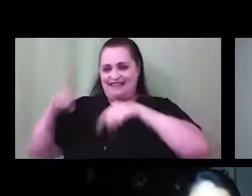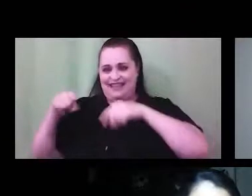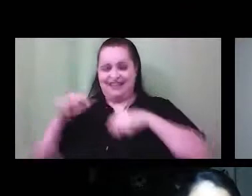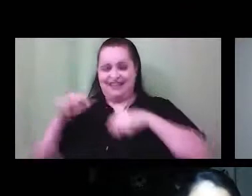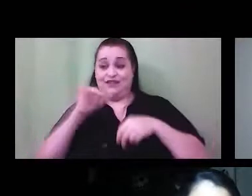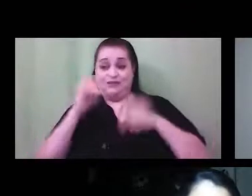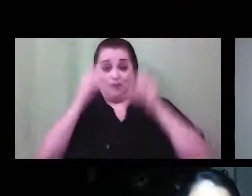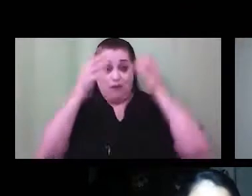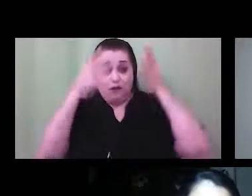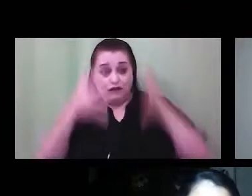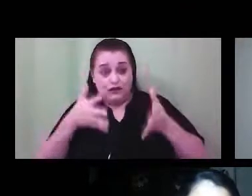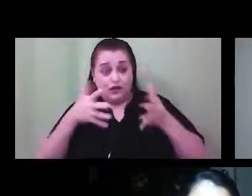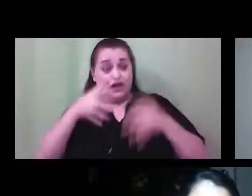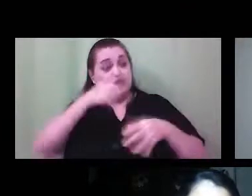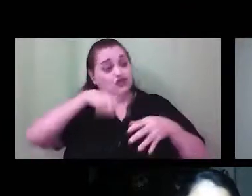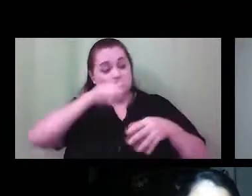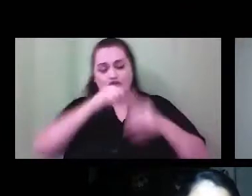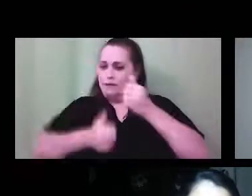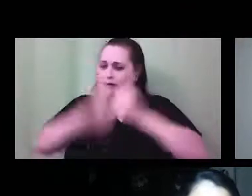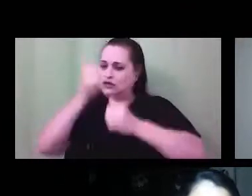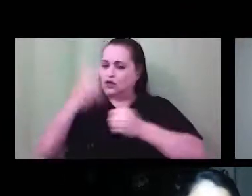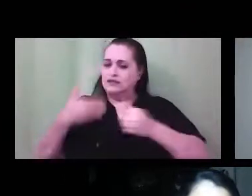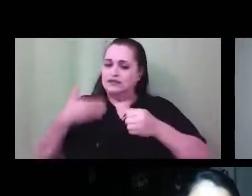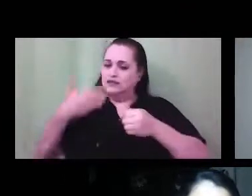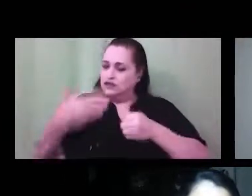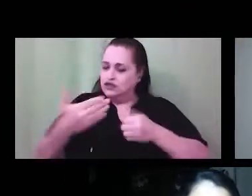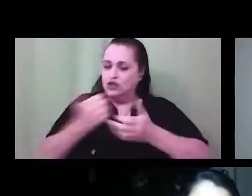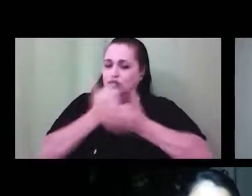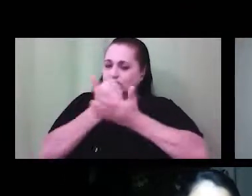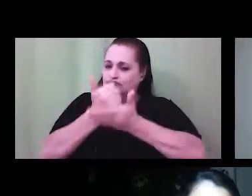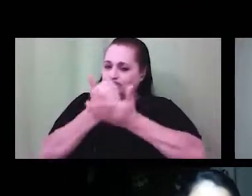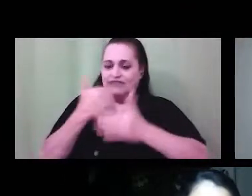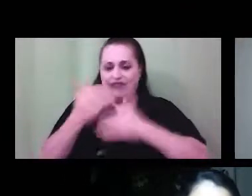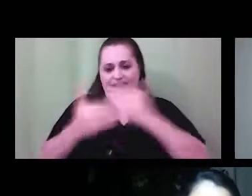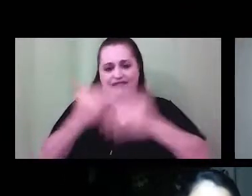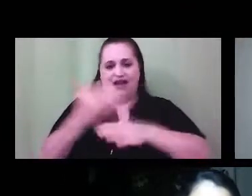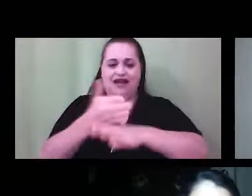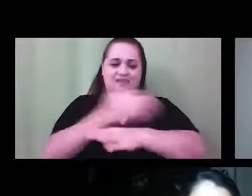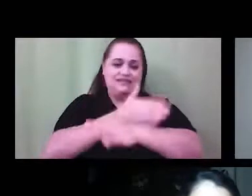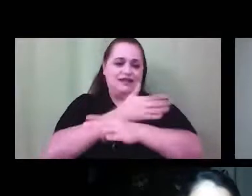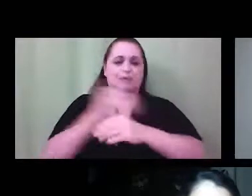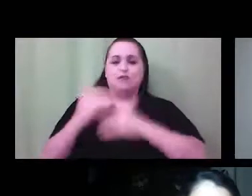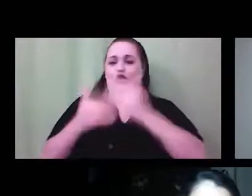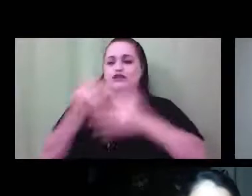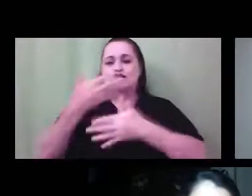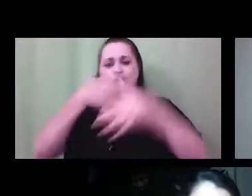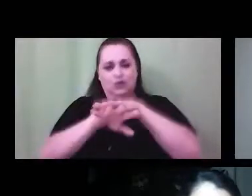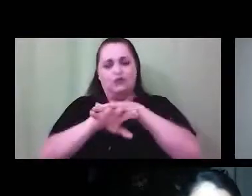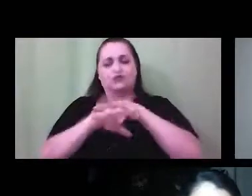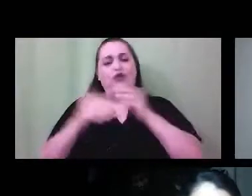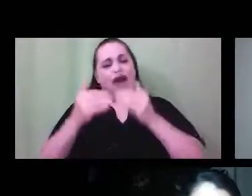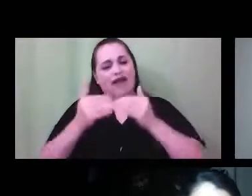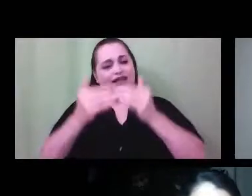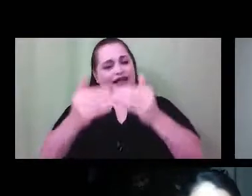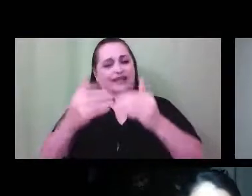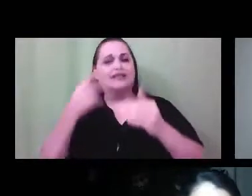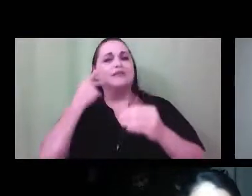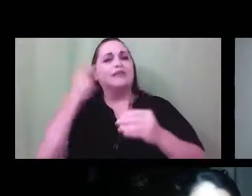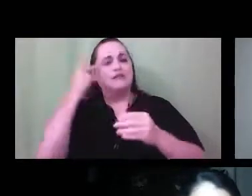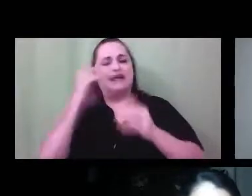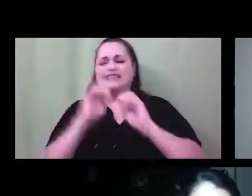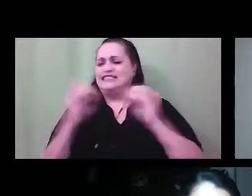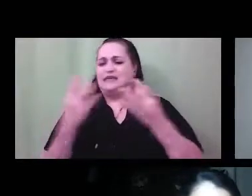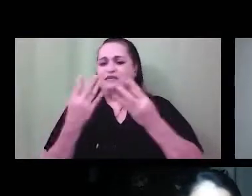como docentes estamos en la mayor disposición de colaborar en el avance de estos procesos de inclusión. Adelante, papás, sin miedo